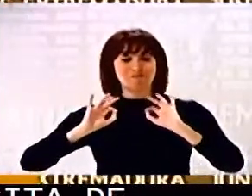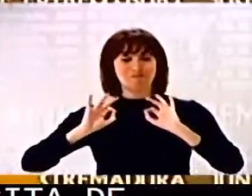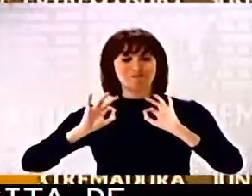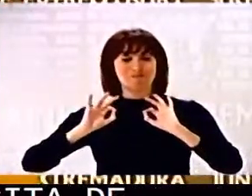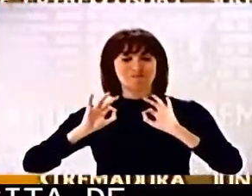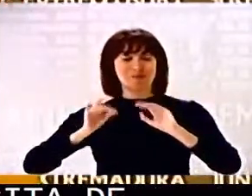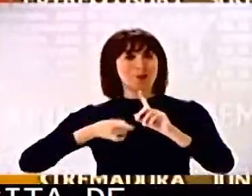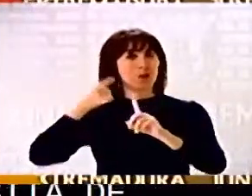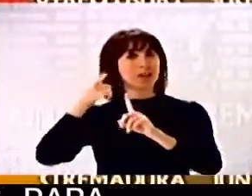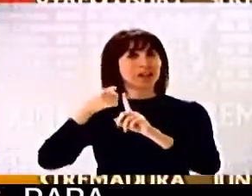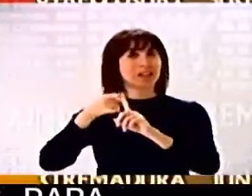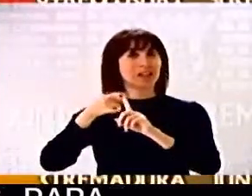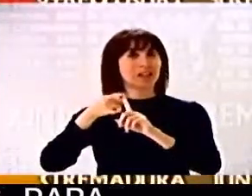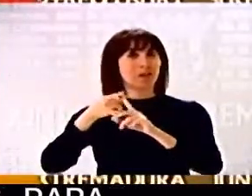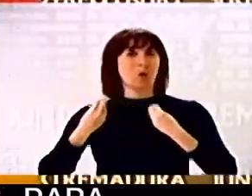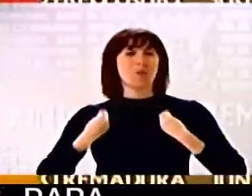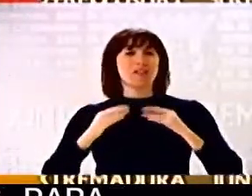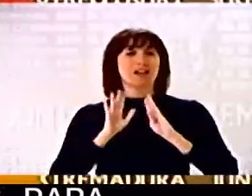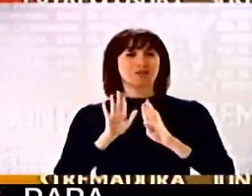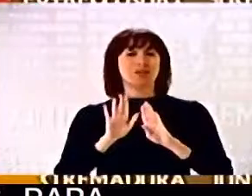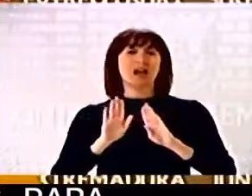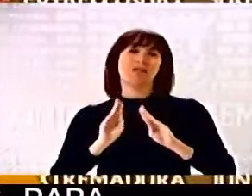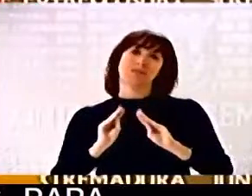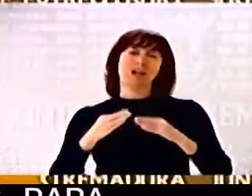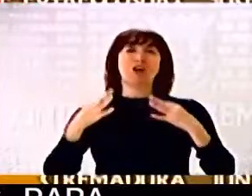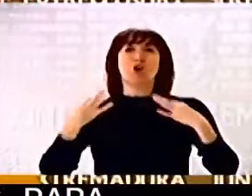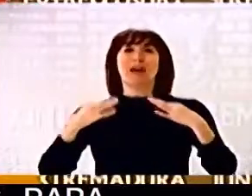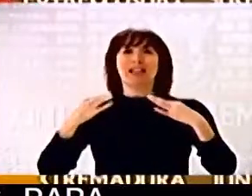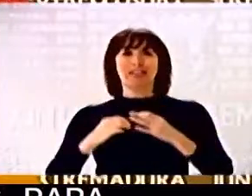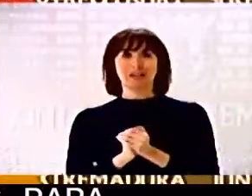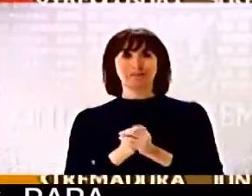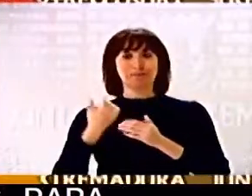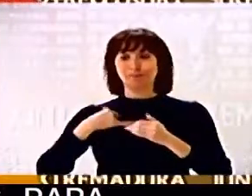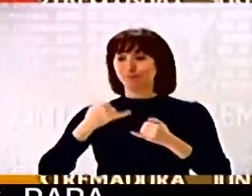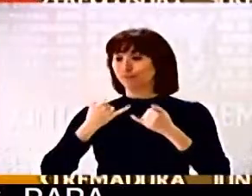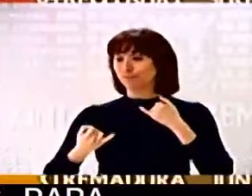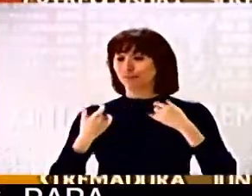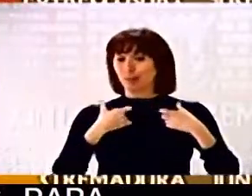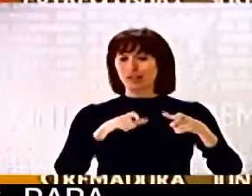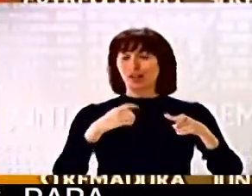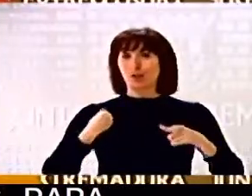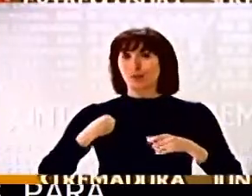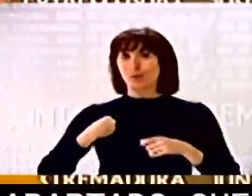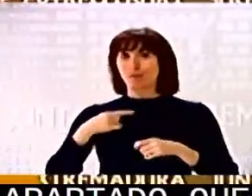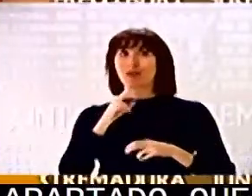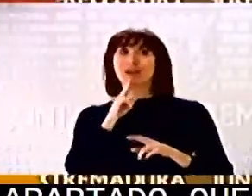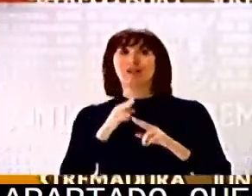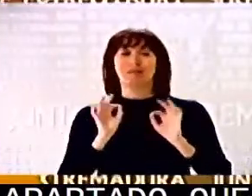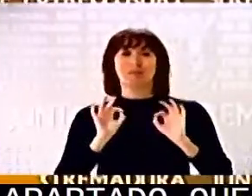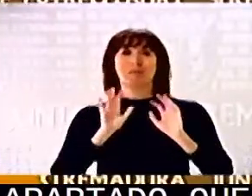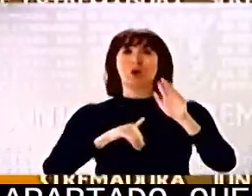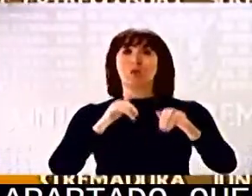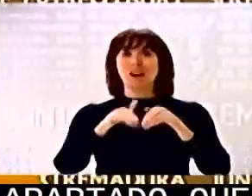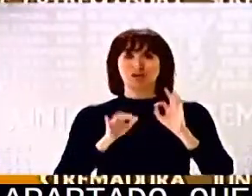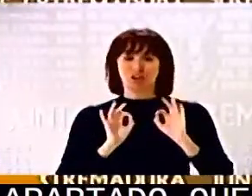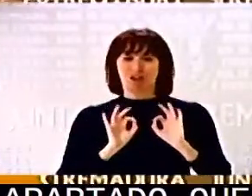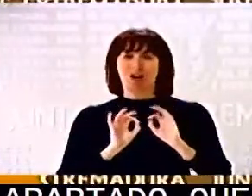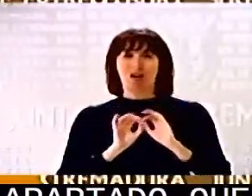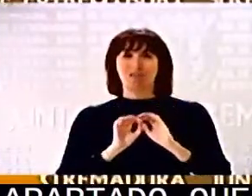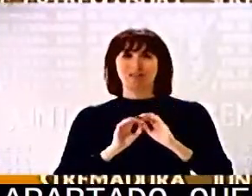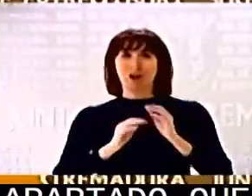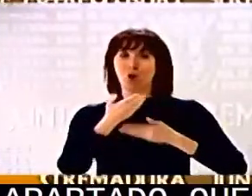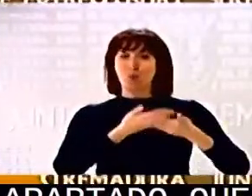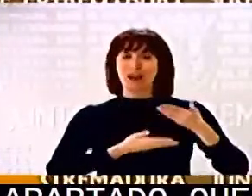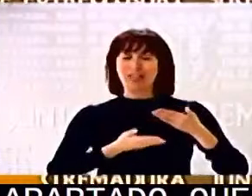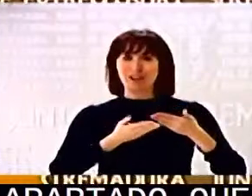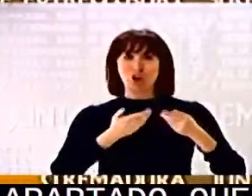para normalizar sus vidas. Finalizo con ese apartado que llamaba de las convocatorias: